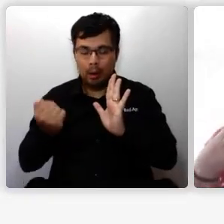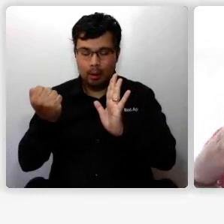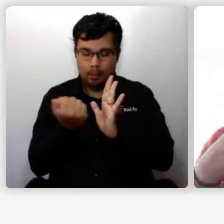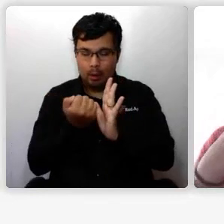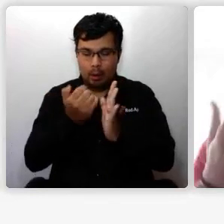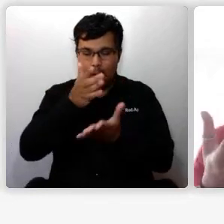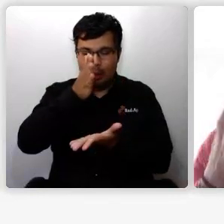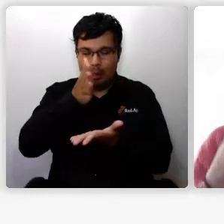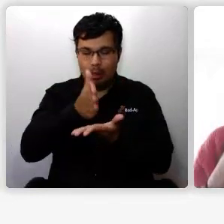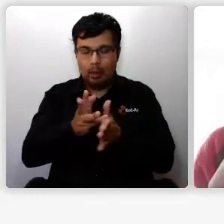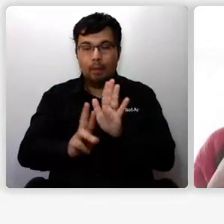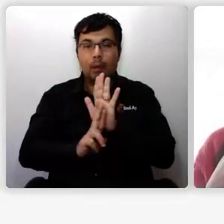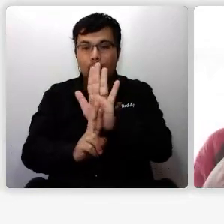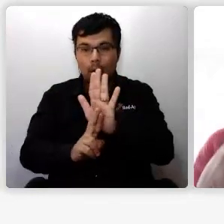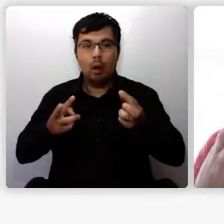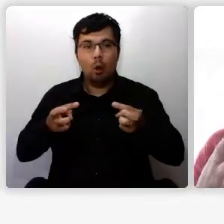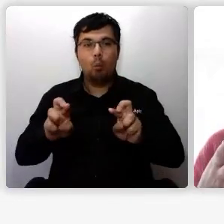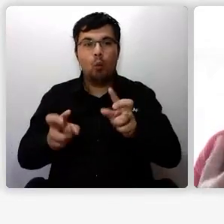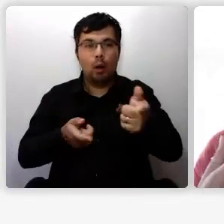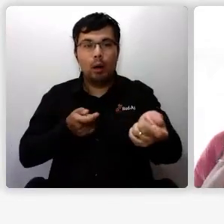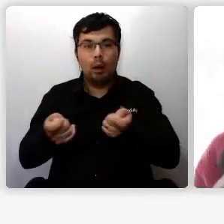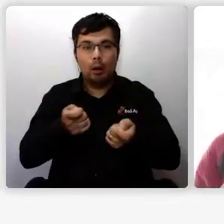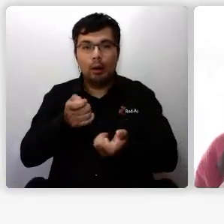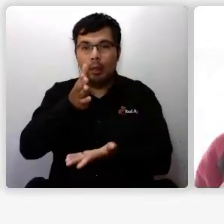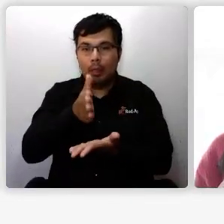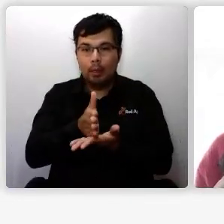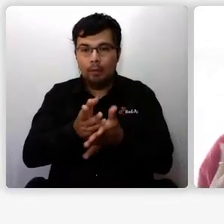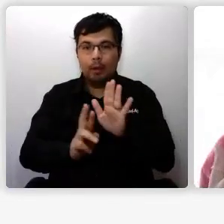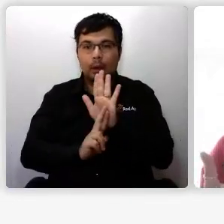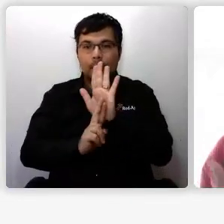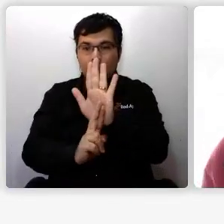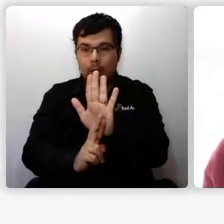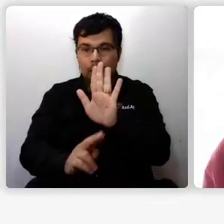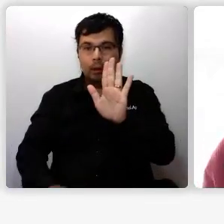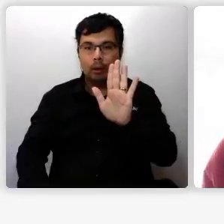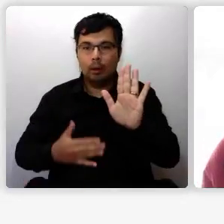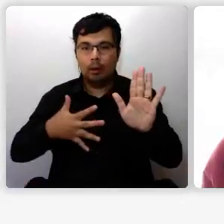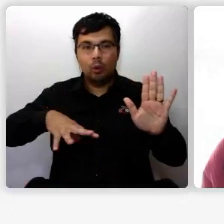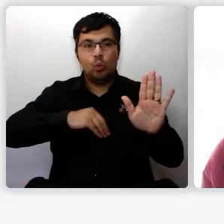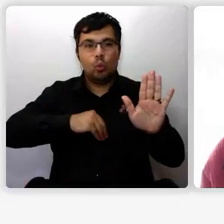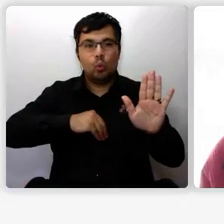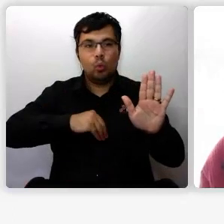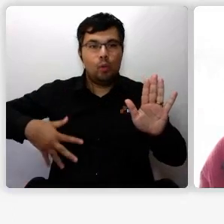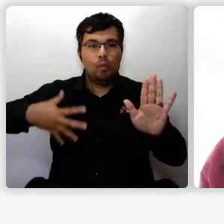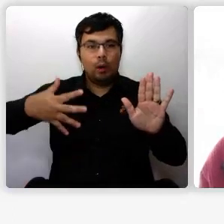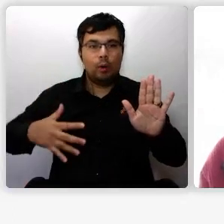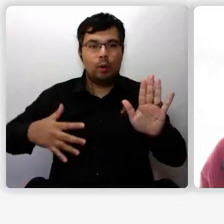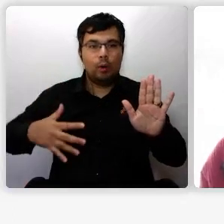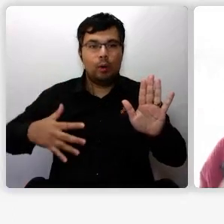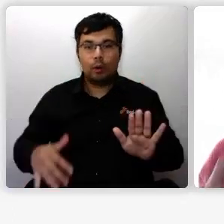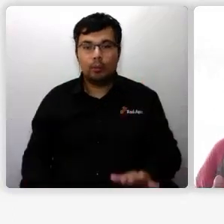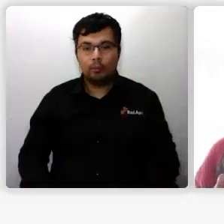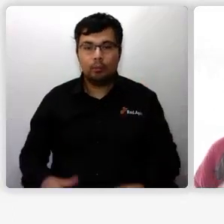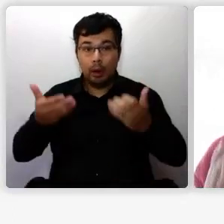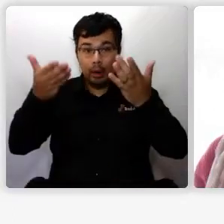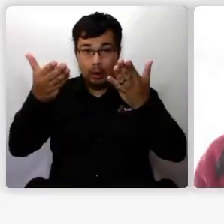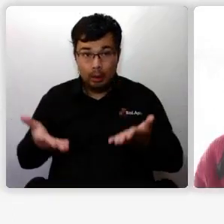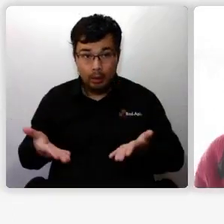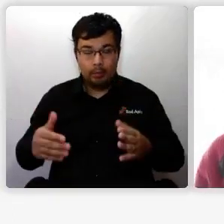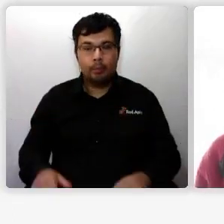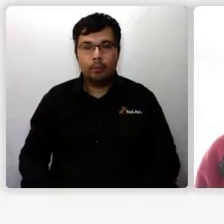tiene que representar la oportunidad del negocio, ¿no? Tiene que representar nuestros valores. Es importante que seamos consistentes